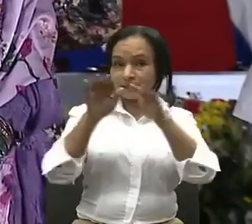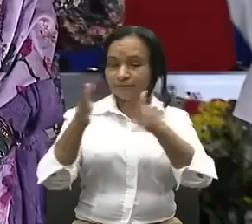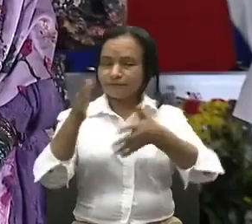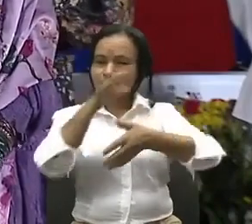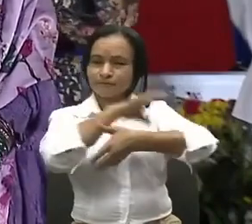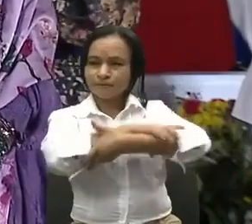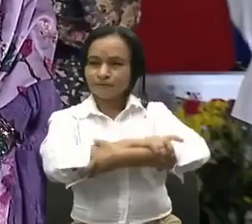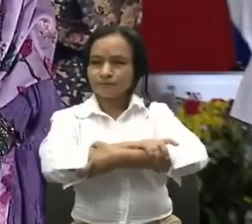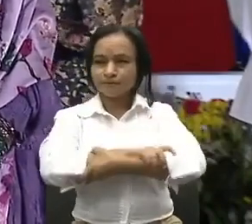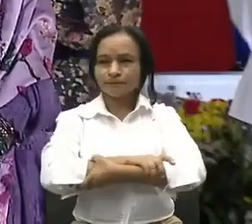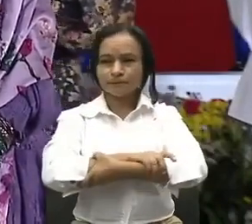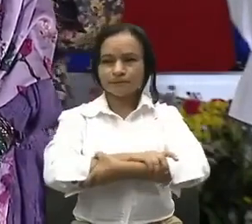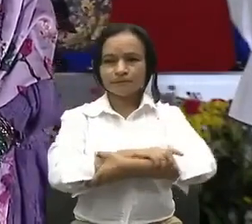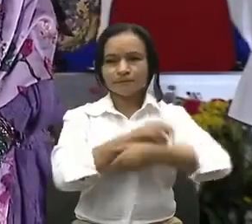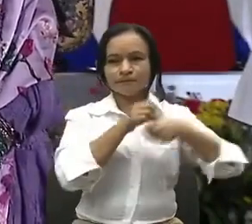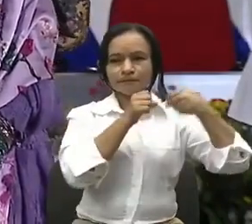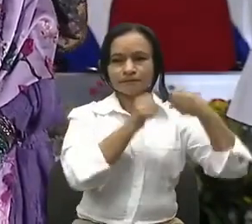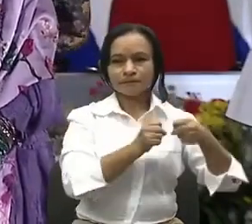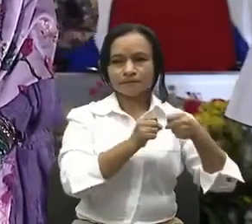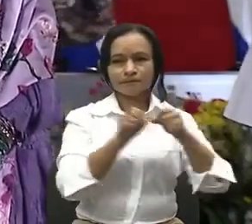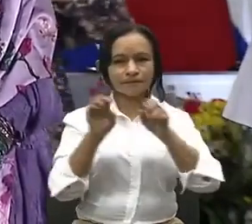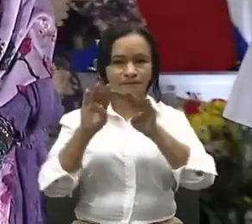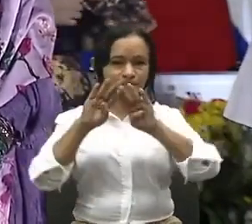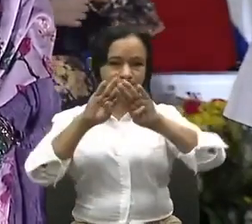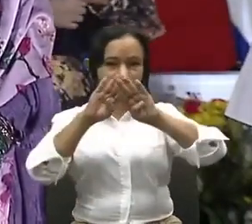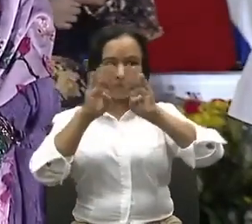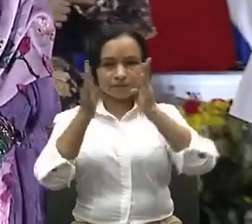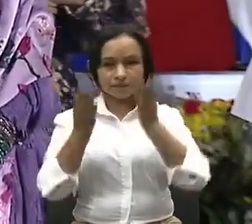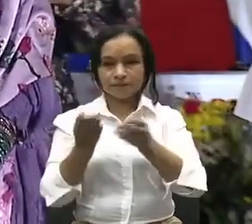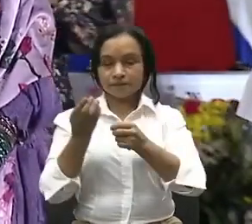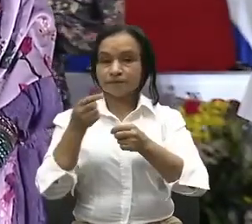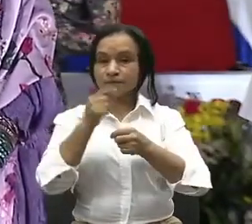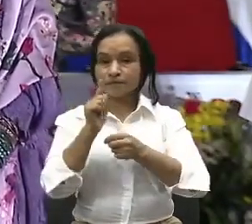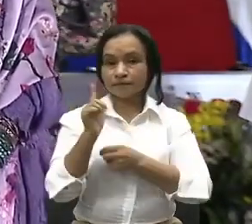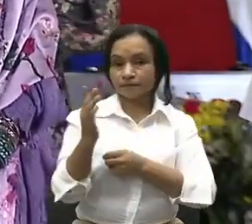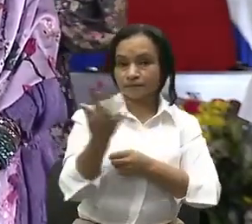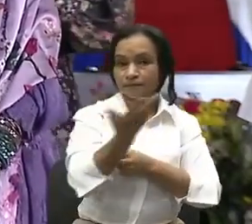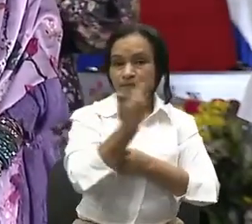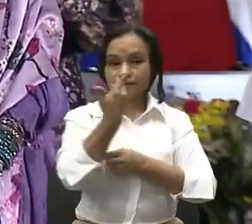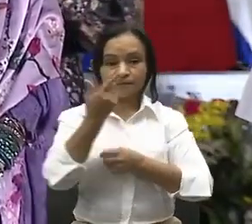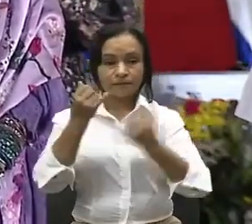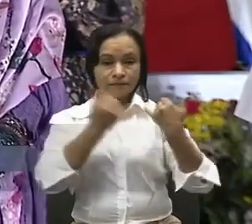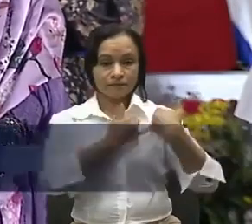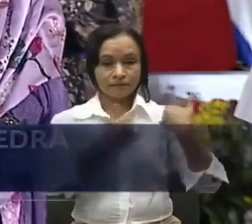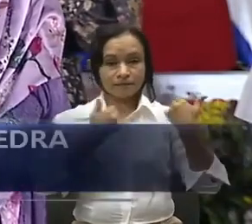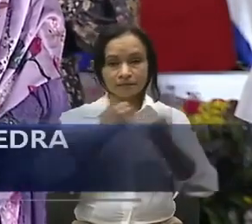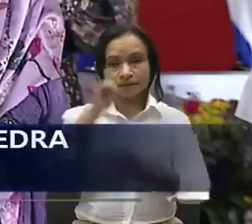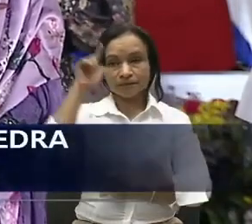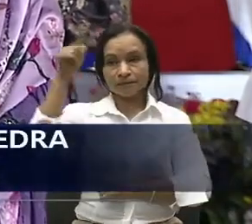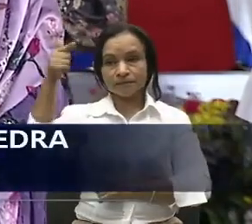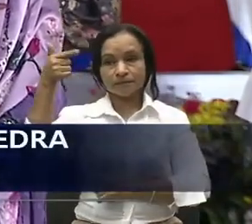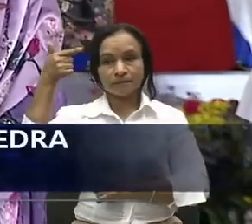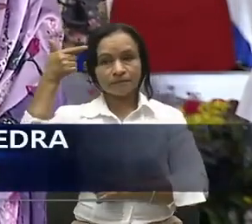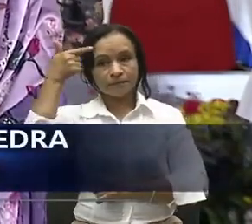compañeros, compañeras del gabinete de gobierno,